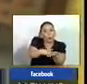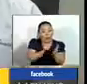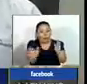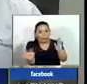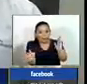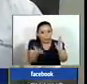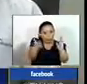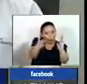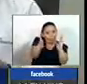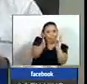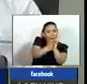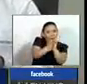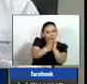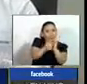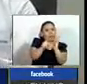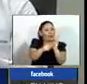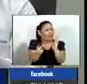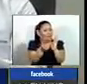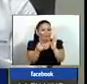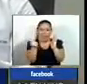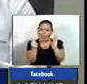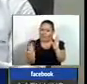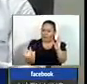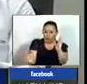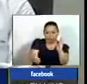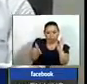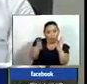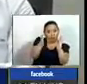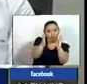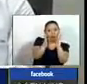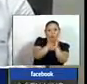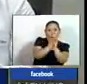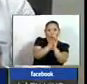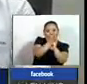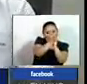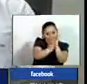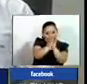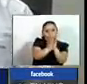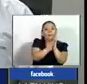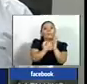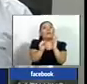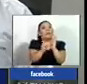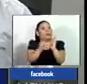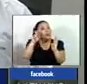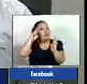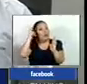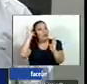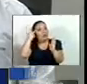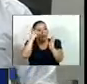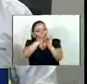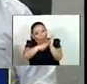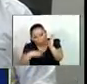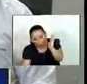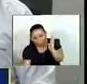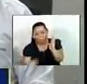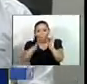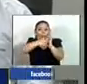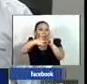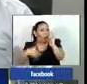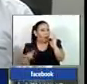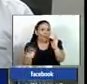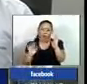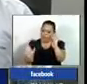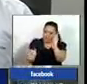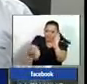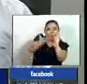repella el cemento queda más rápido pegado en la pared. Y eso también significa menos rebote, menos desperdicio en la